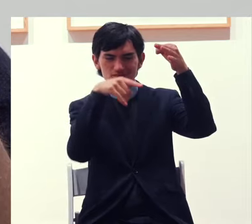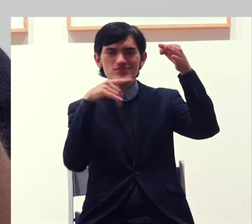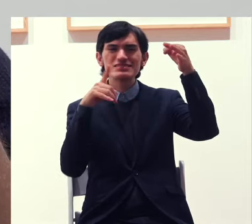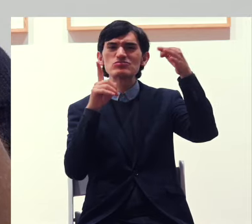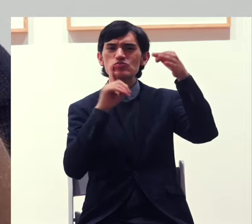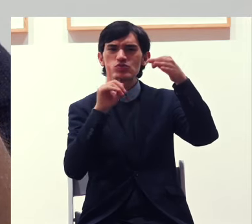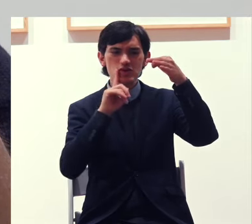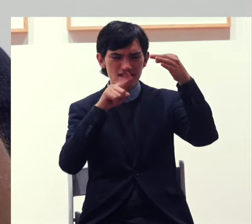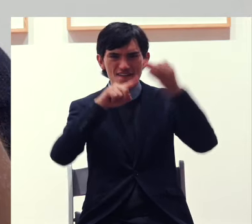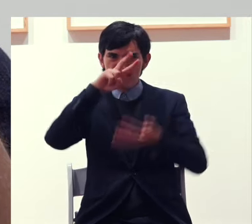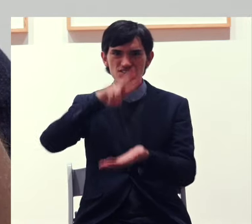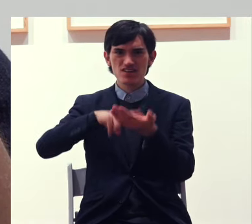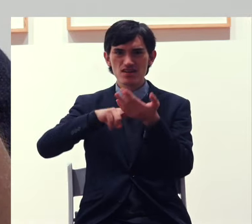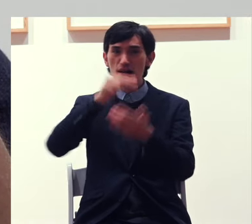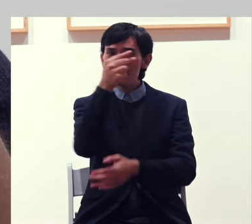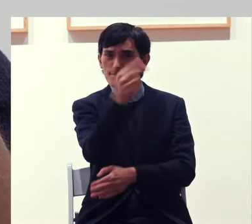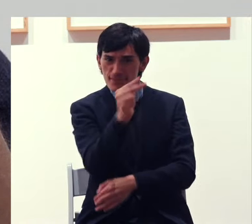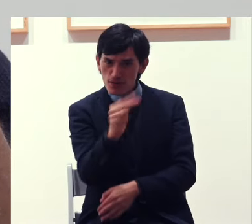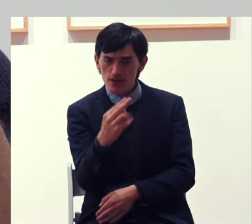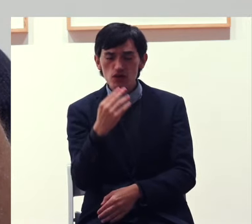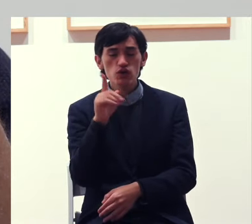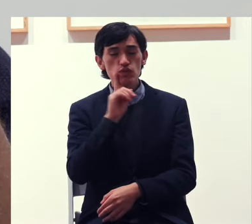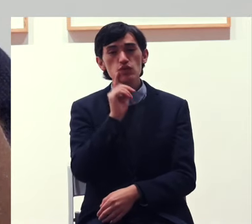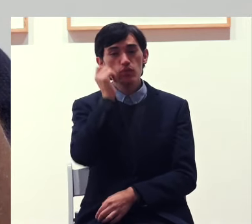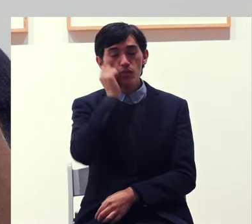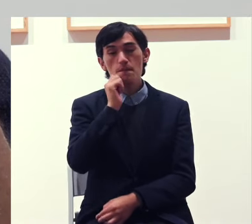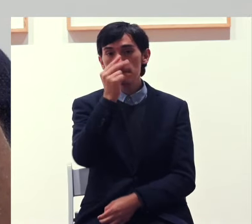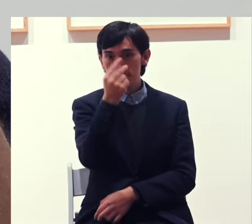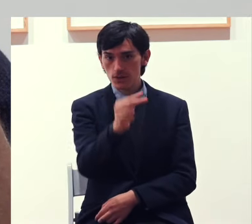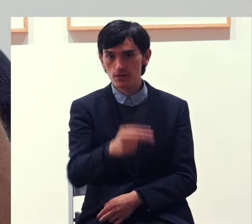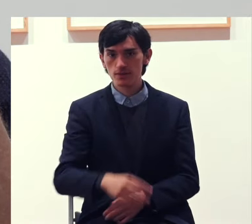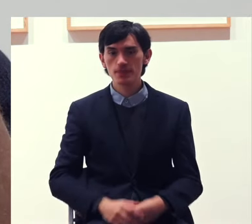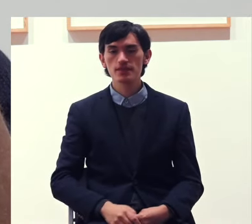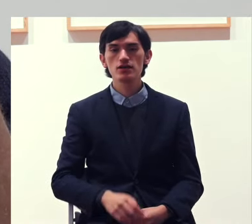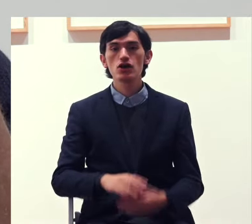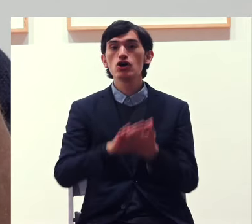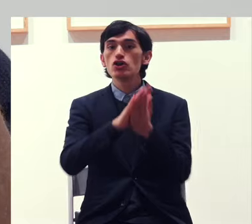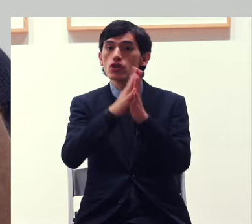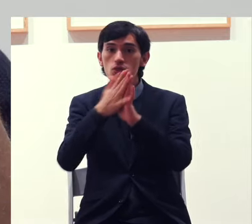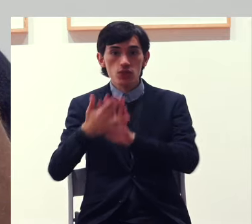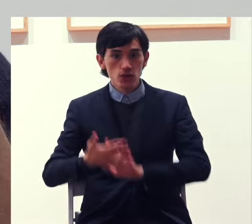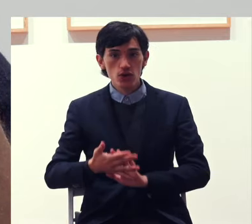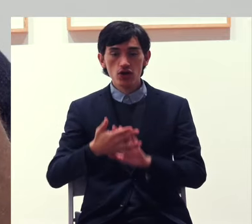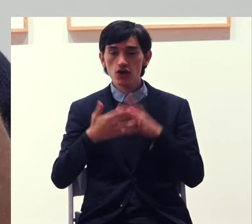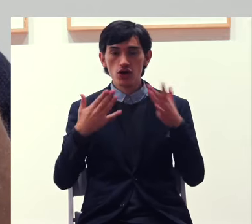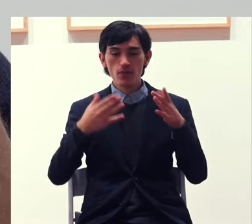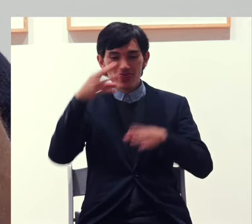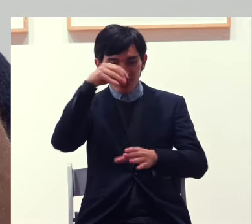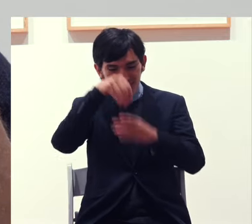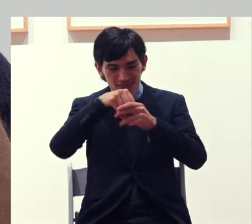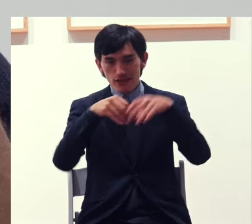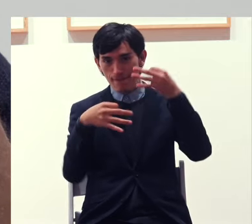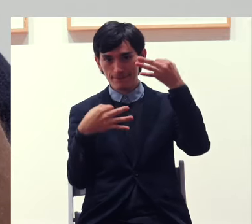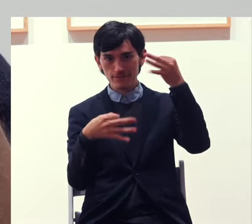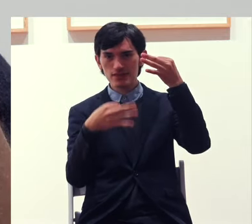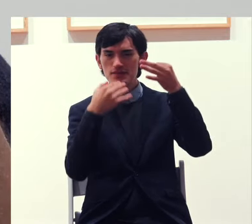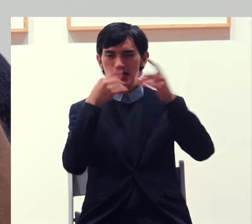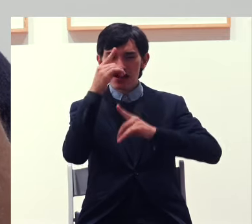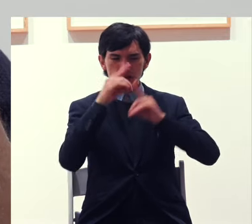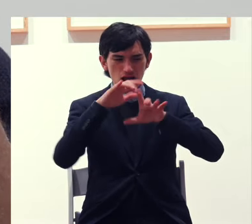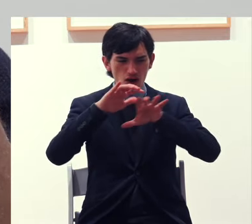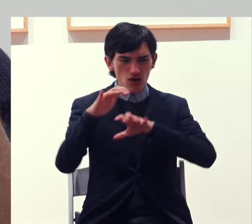en el papel posee su propia realidad, su gracia propia. Todo ocurre a medio morir saltando sobre el